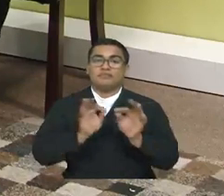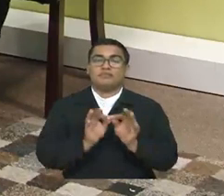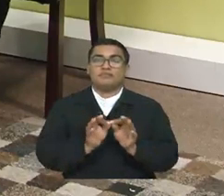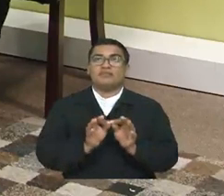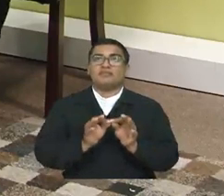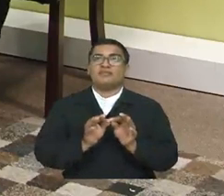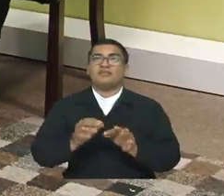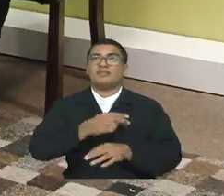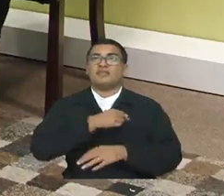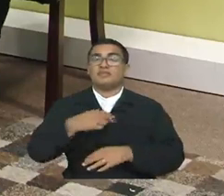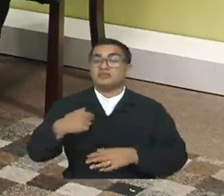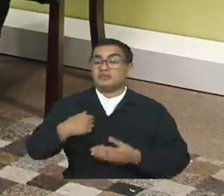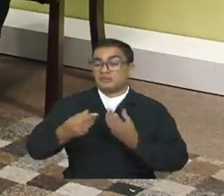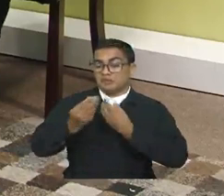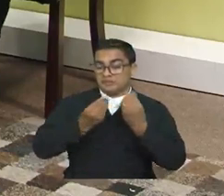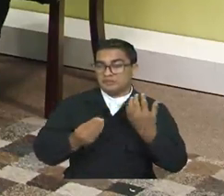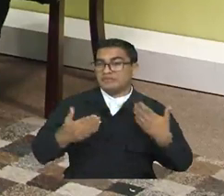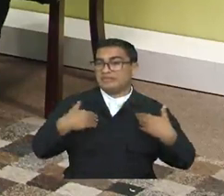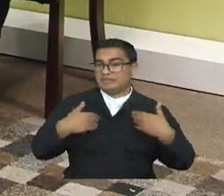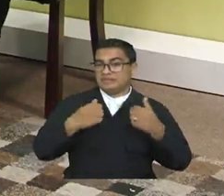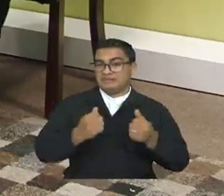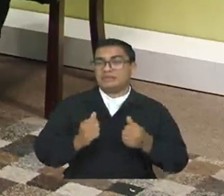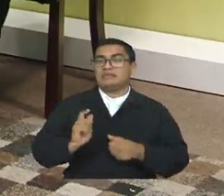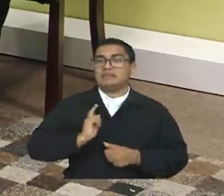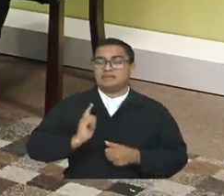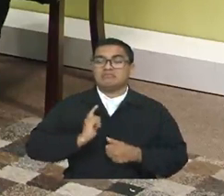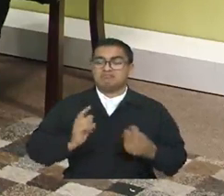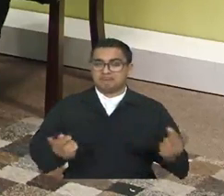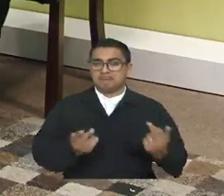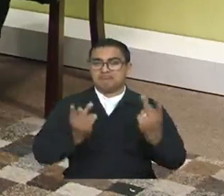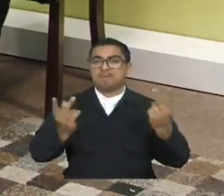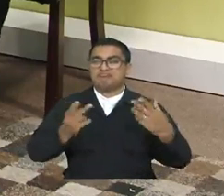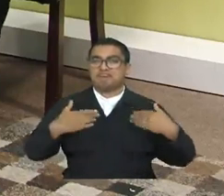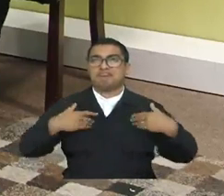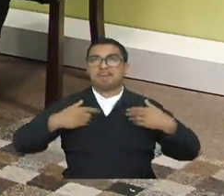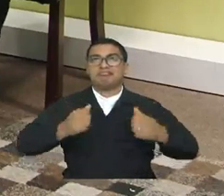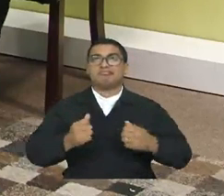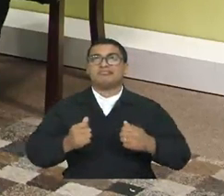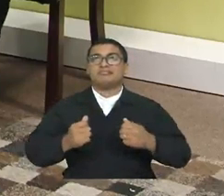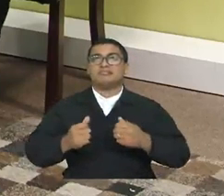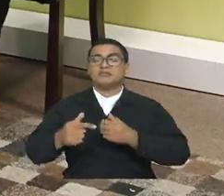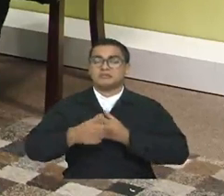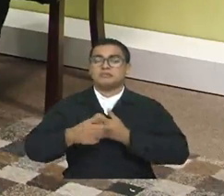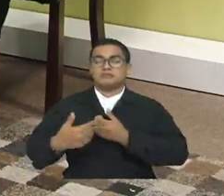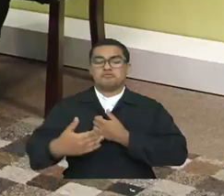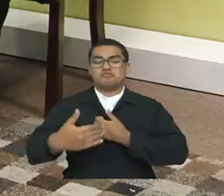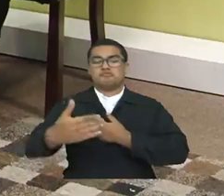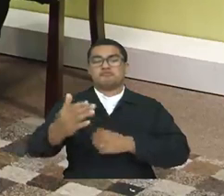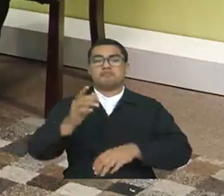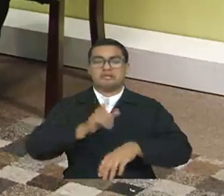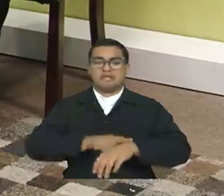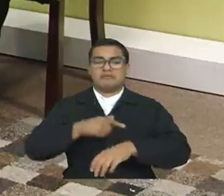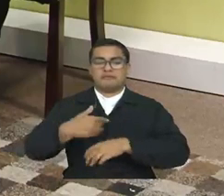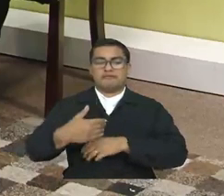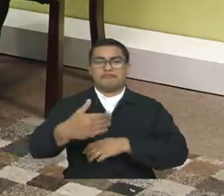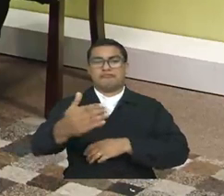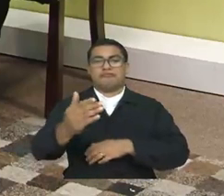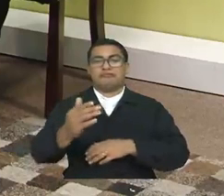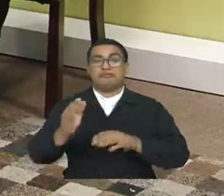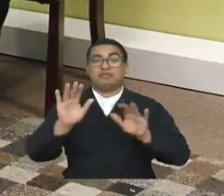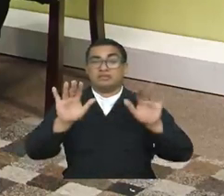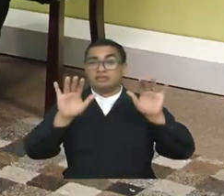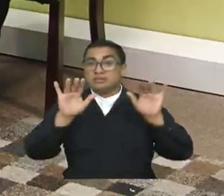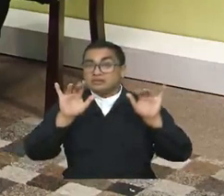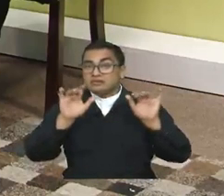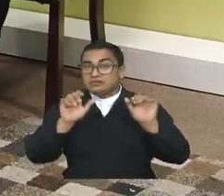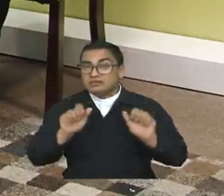nosotros comemos saludable y tenemos una vida saludable, pues a largo plazo, que es cuando nos viene la